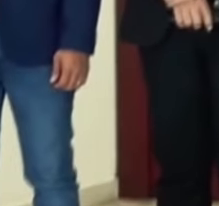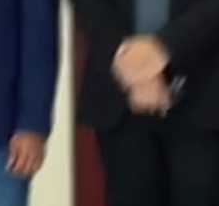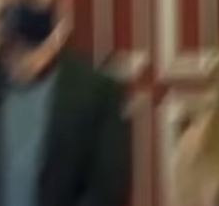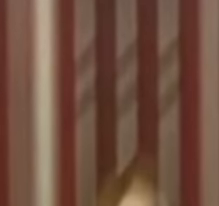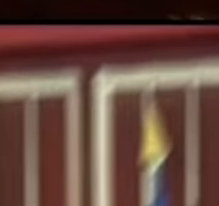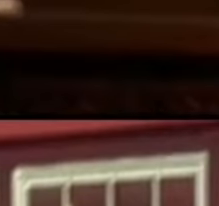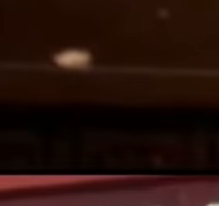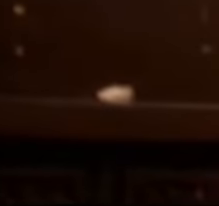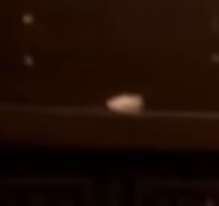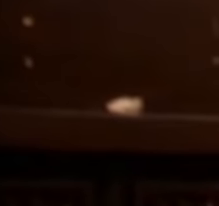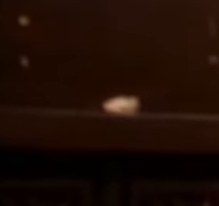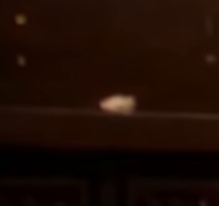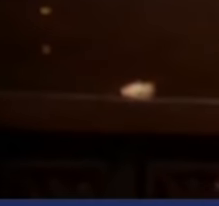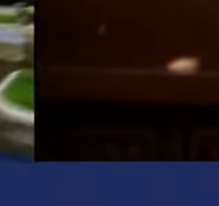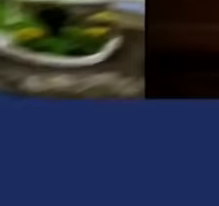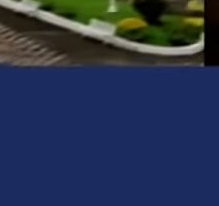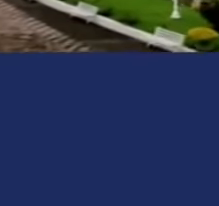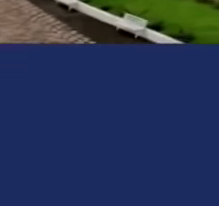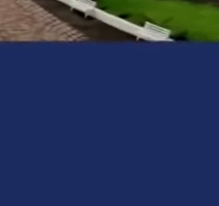no